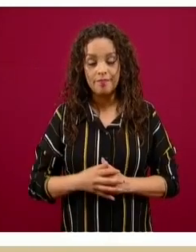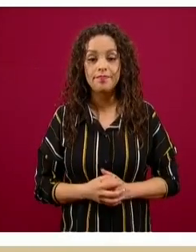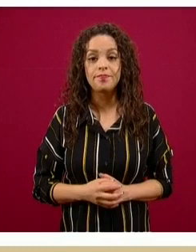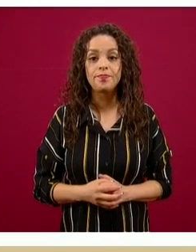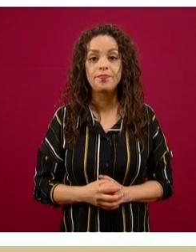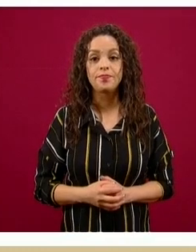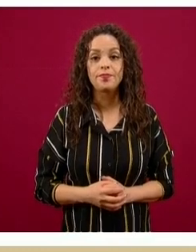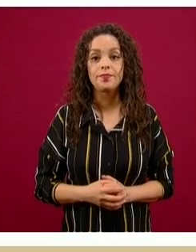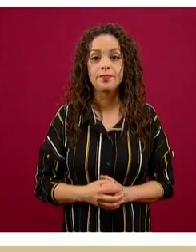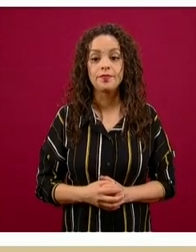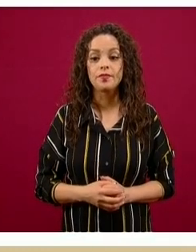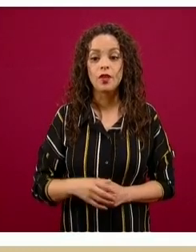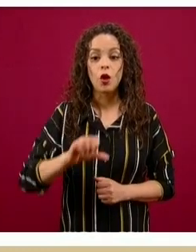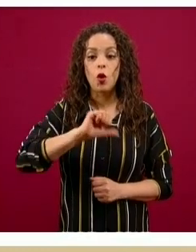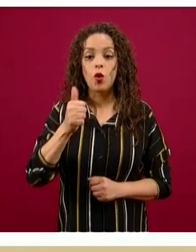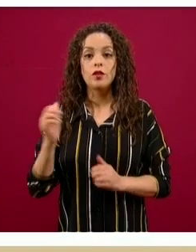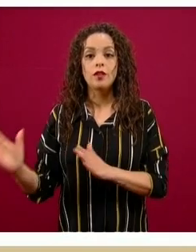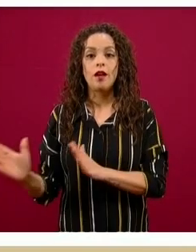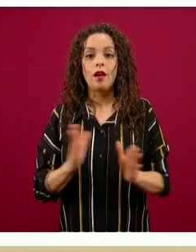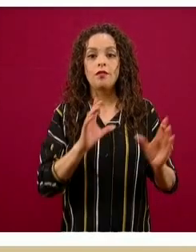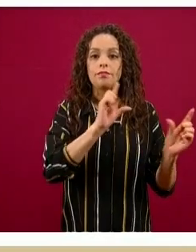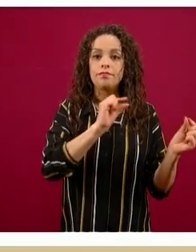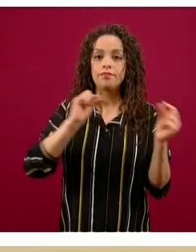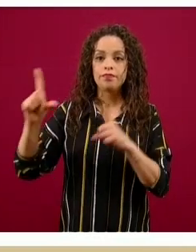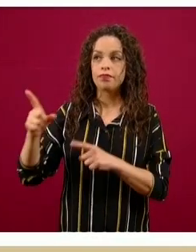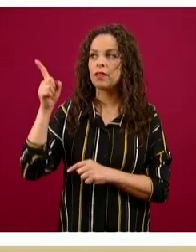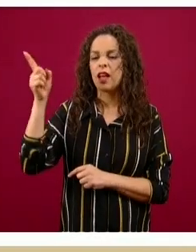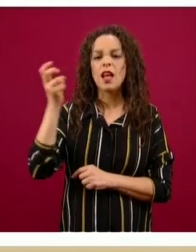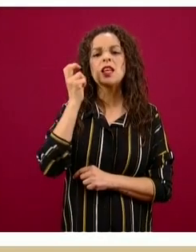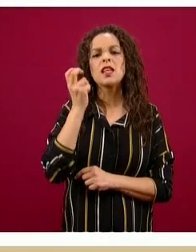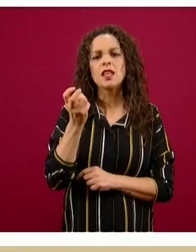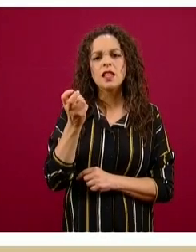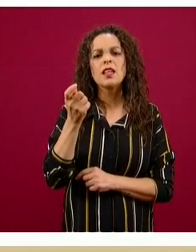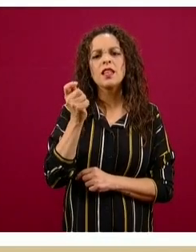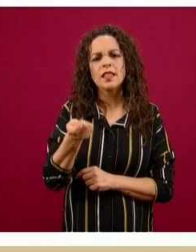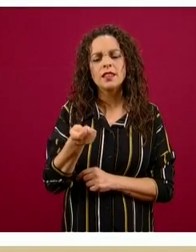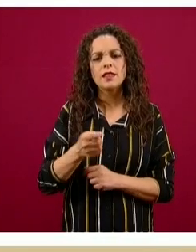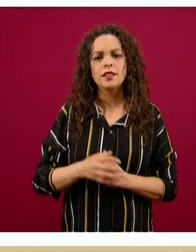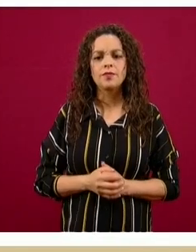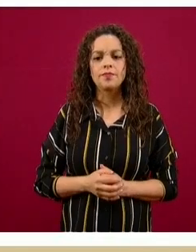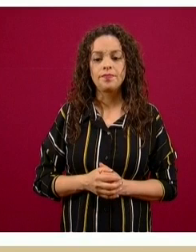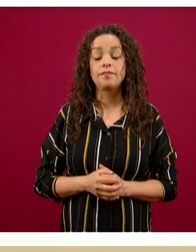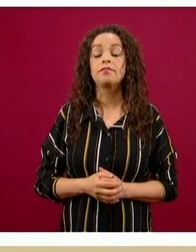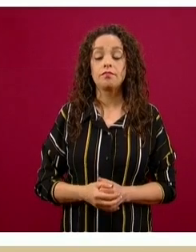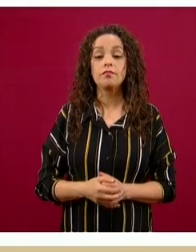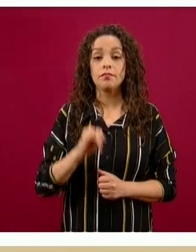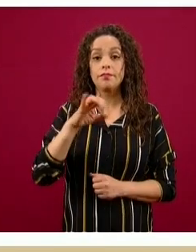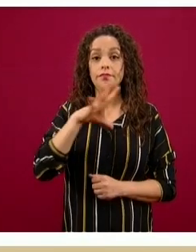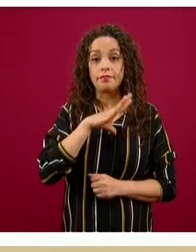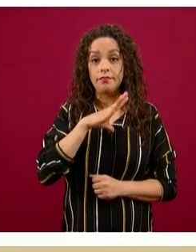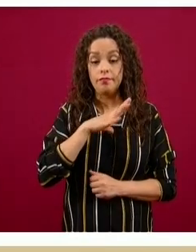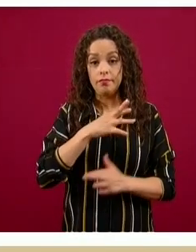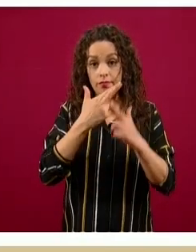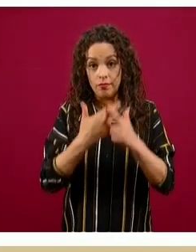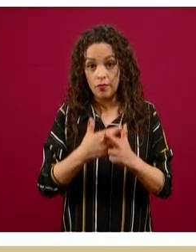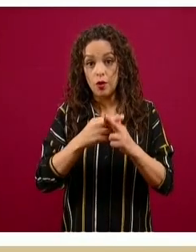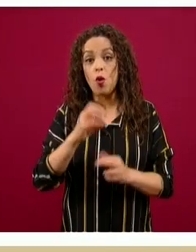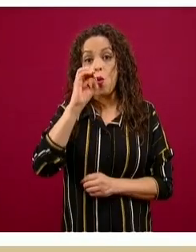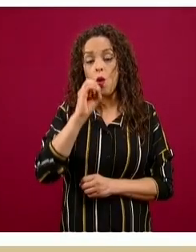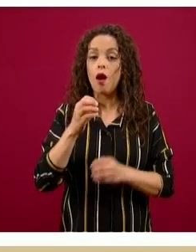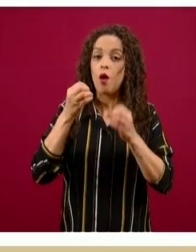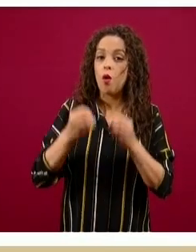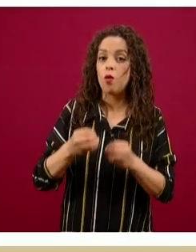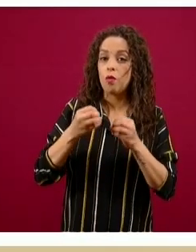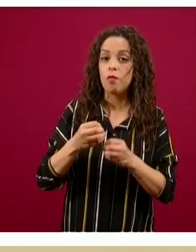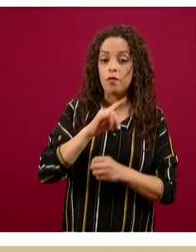siguiente grupo de diapositivas. Son precisamente la ocupación y disponibilidad hospitalaria. La tasa de notificación